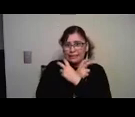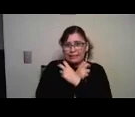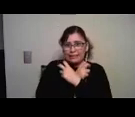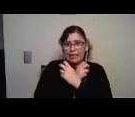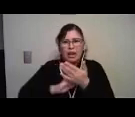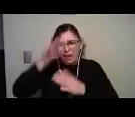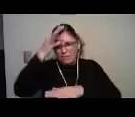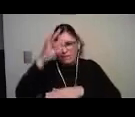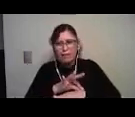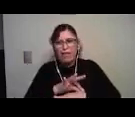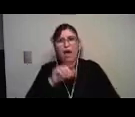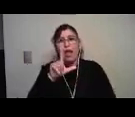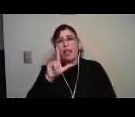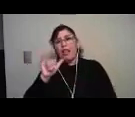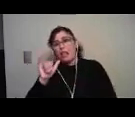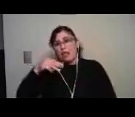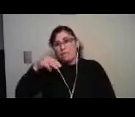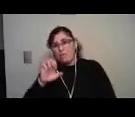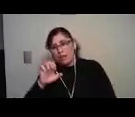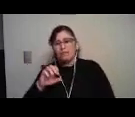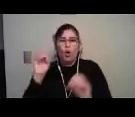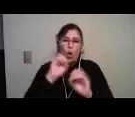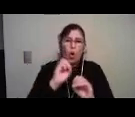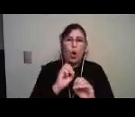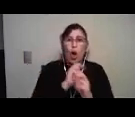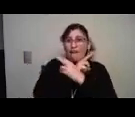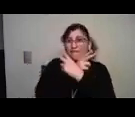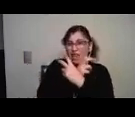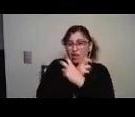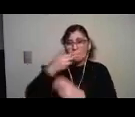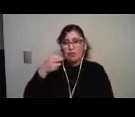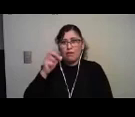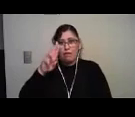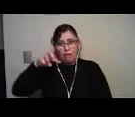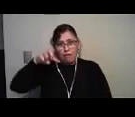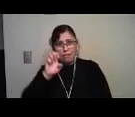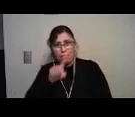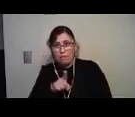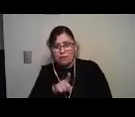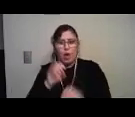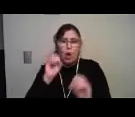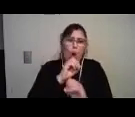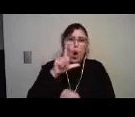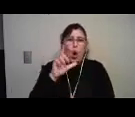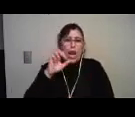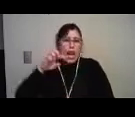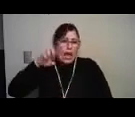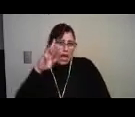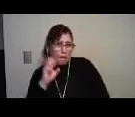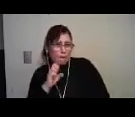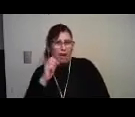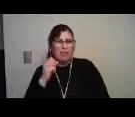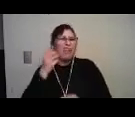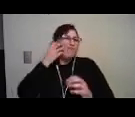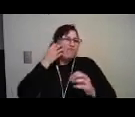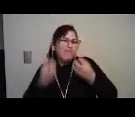Que no es tan común acá, el virus del herpes, ¿cierto? La lepra, la hepatitis C, la difteria,